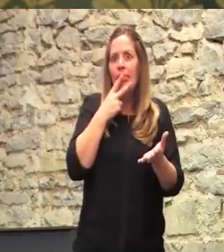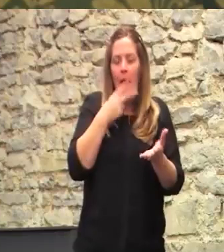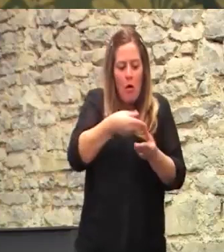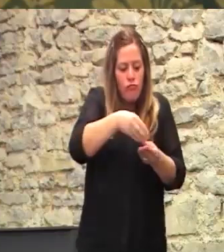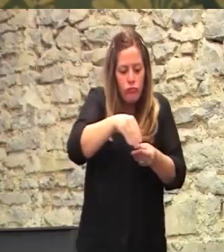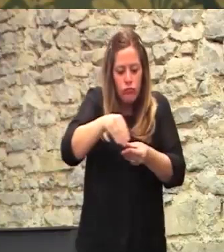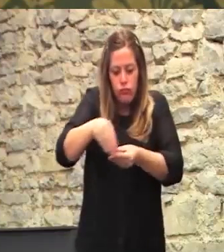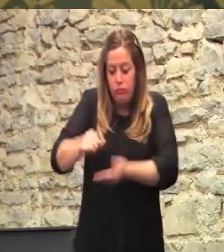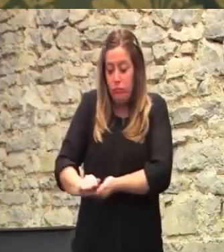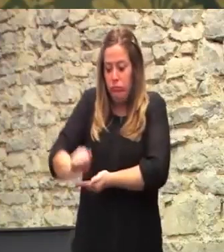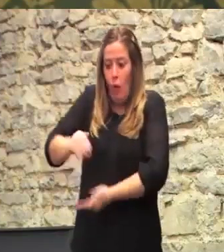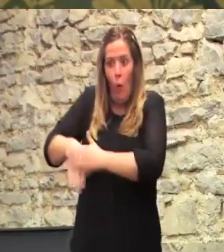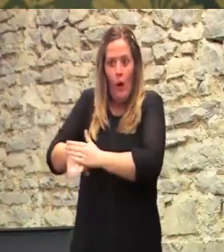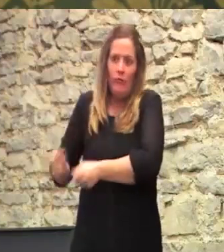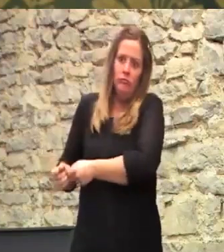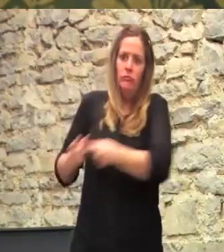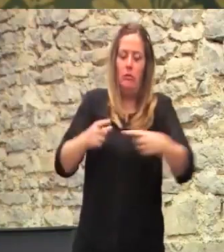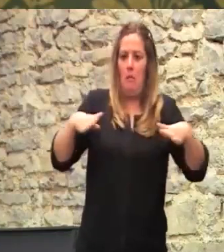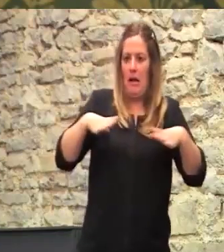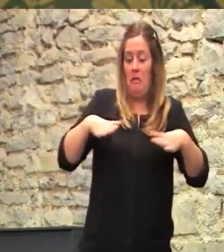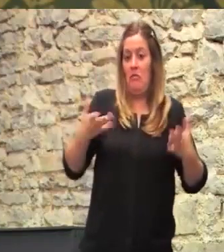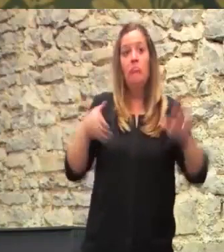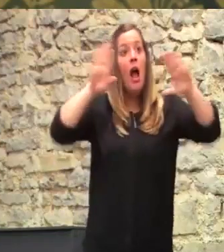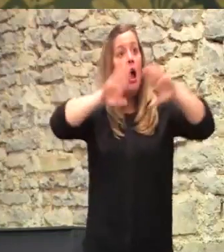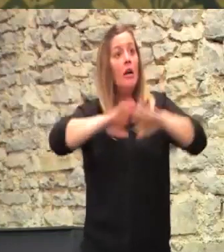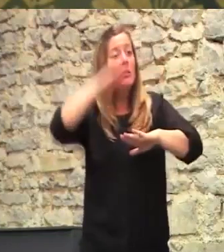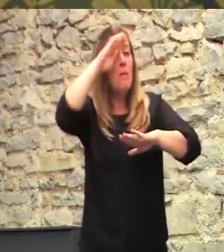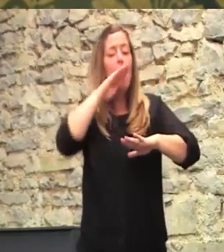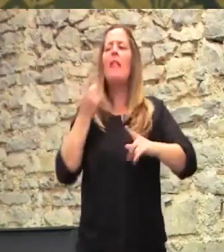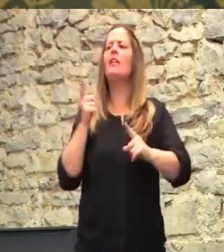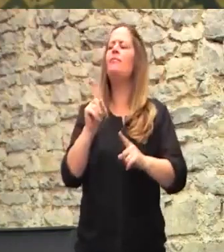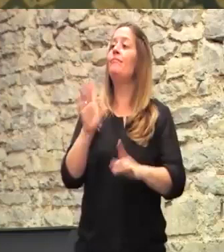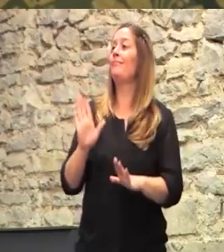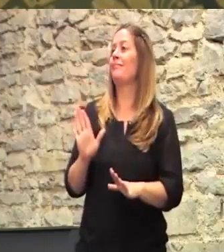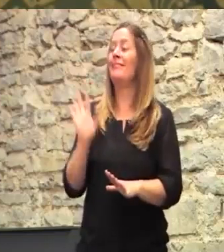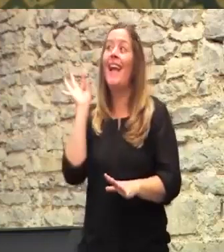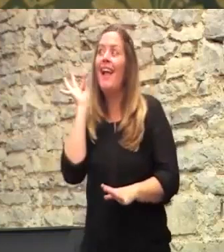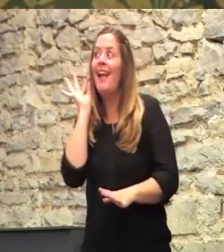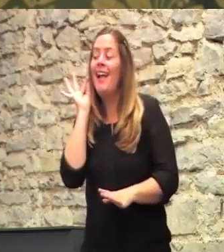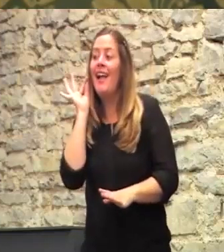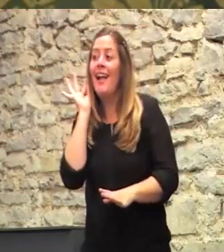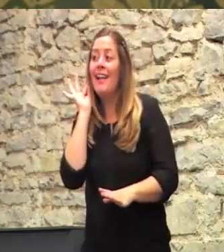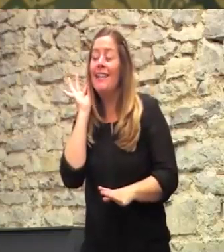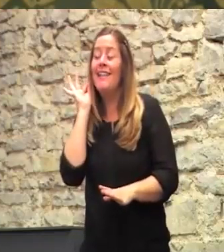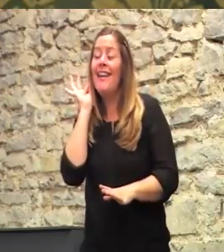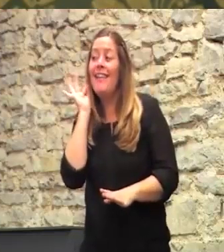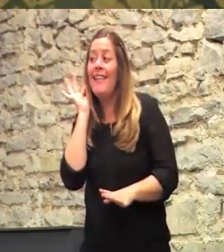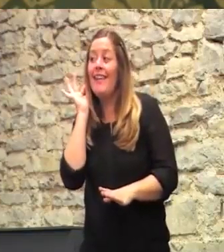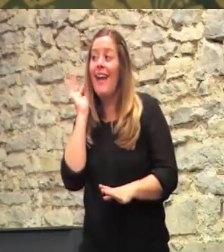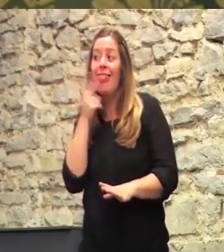cuando llegaron una noche el padre se acerca y le dice nena me das un cigarrillo porque me quedé sin cigarrillos